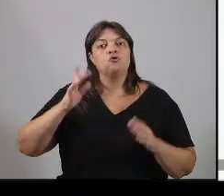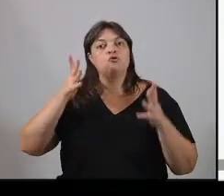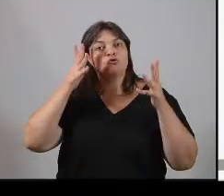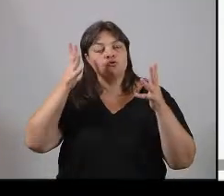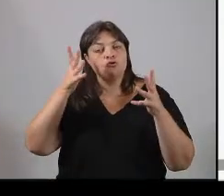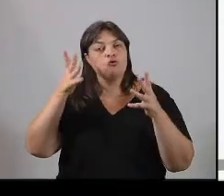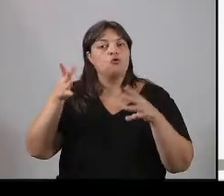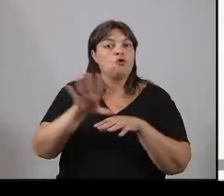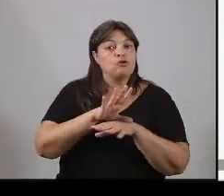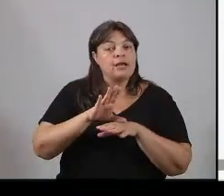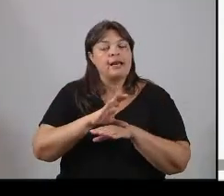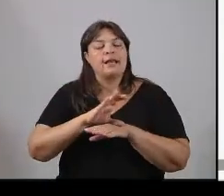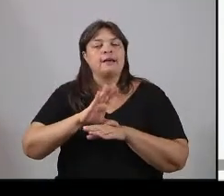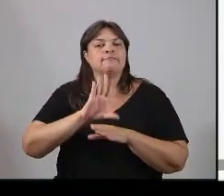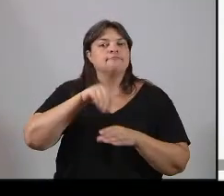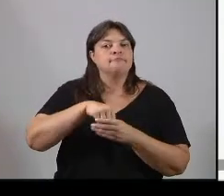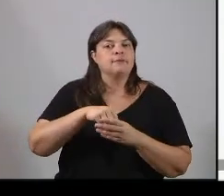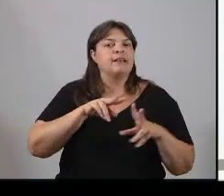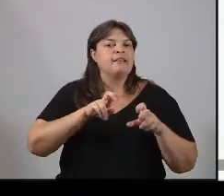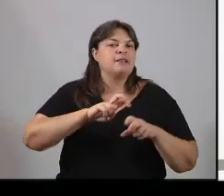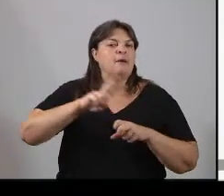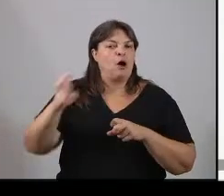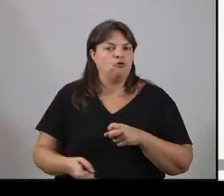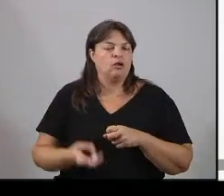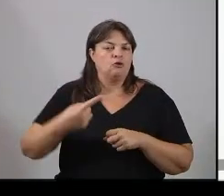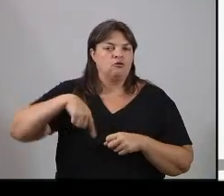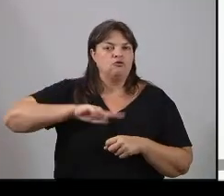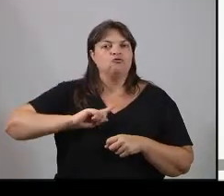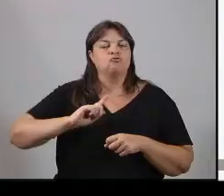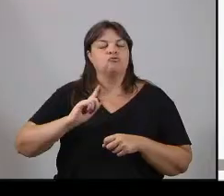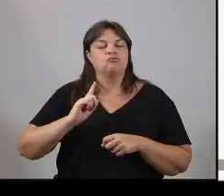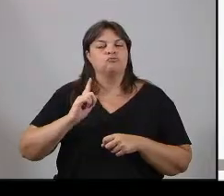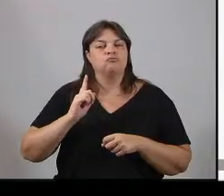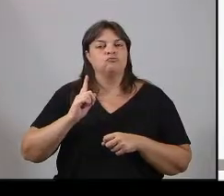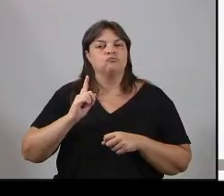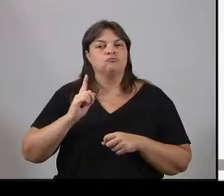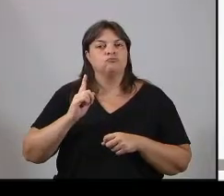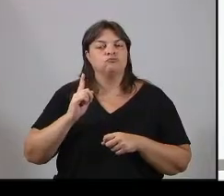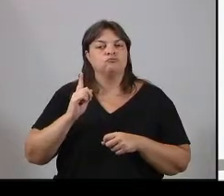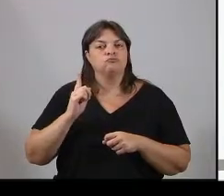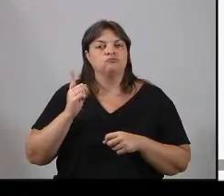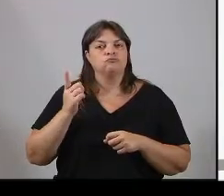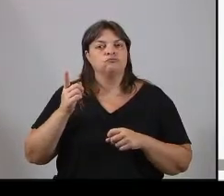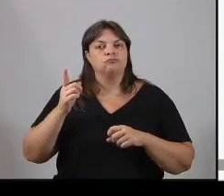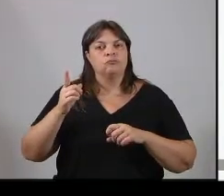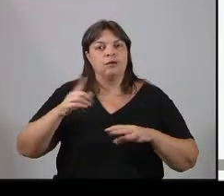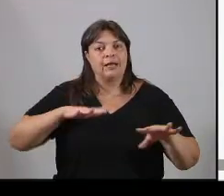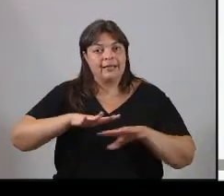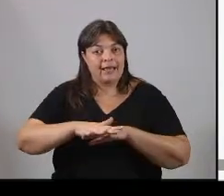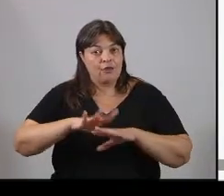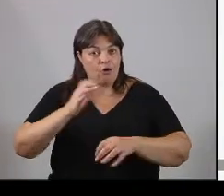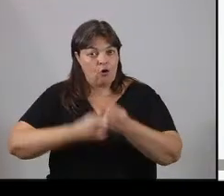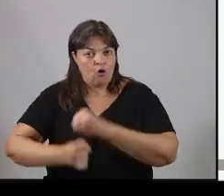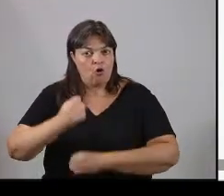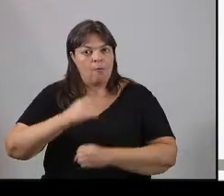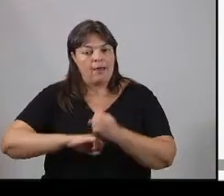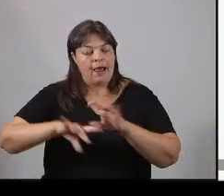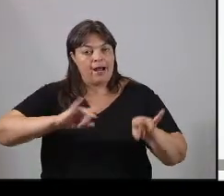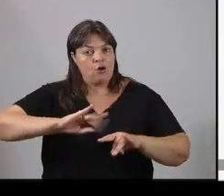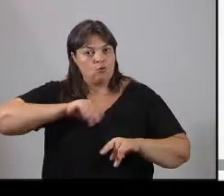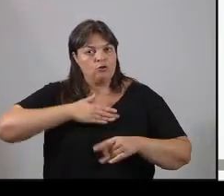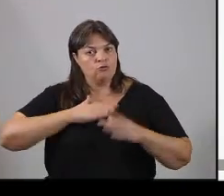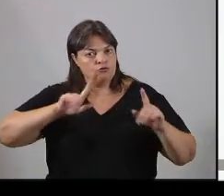para informarles de otra iniciativa con la que vamos a seguir impulsando el tejido económico en nuestra